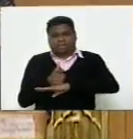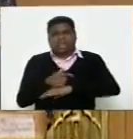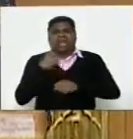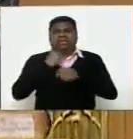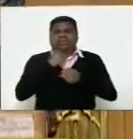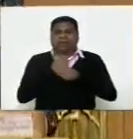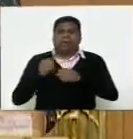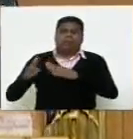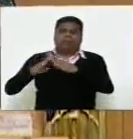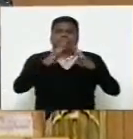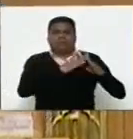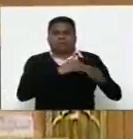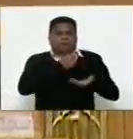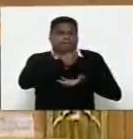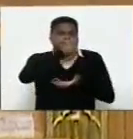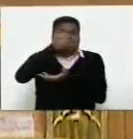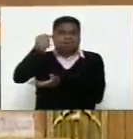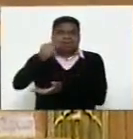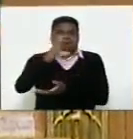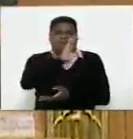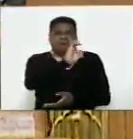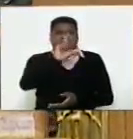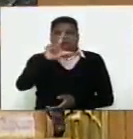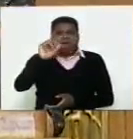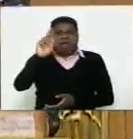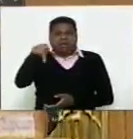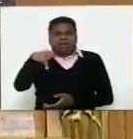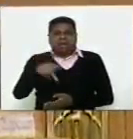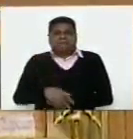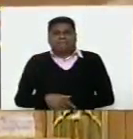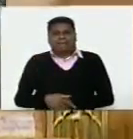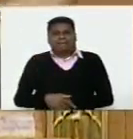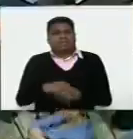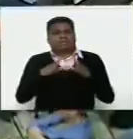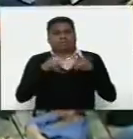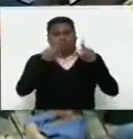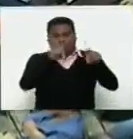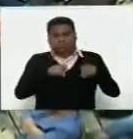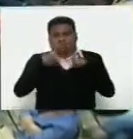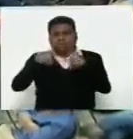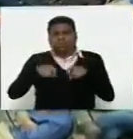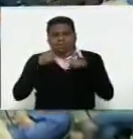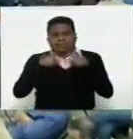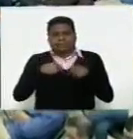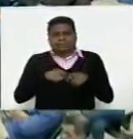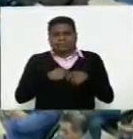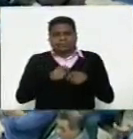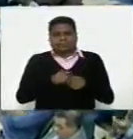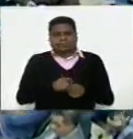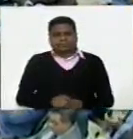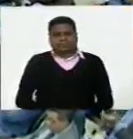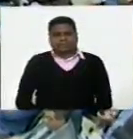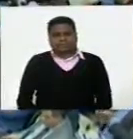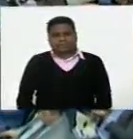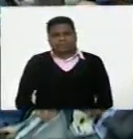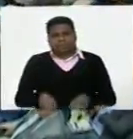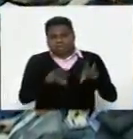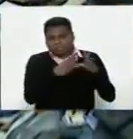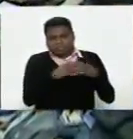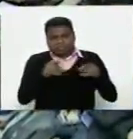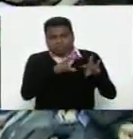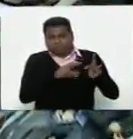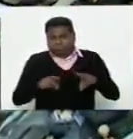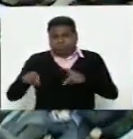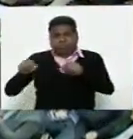en el CLAP, en el Consejo Comunal, en los consejos campesinos y campesinas, es en el territorio, es en